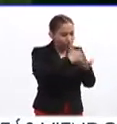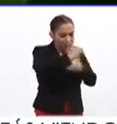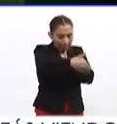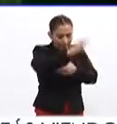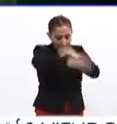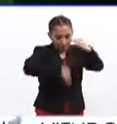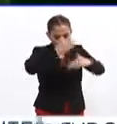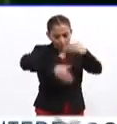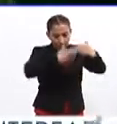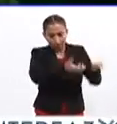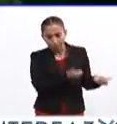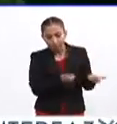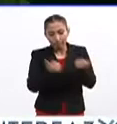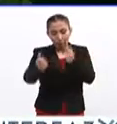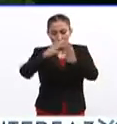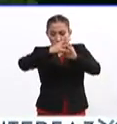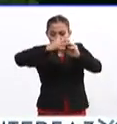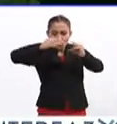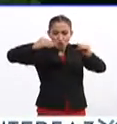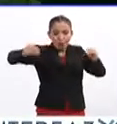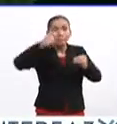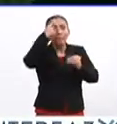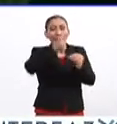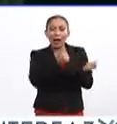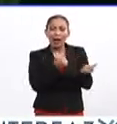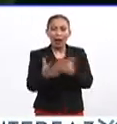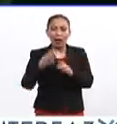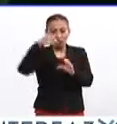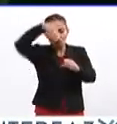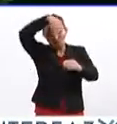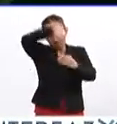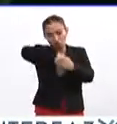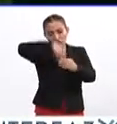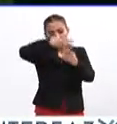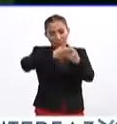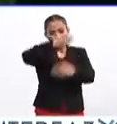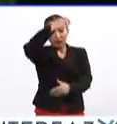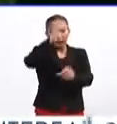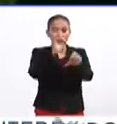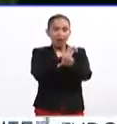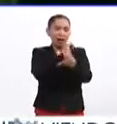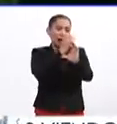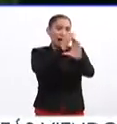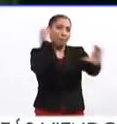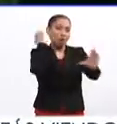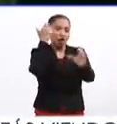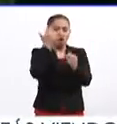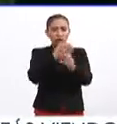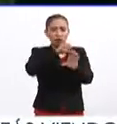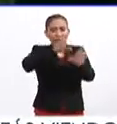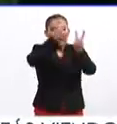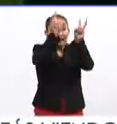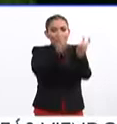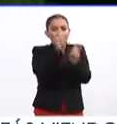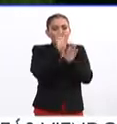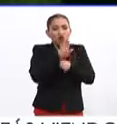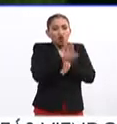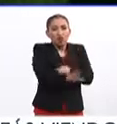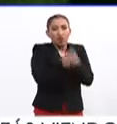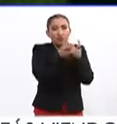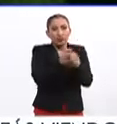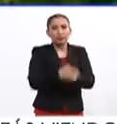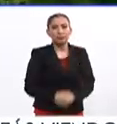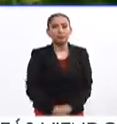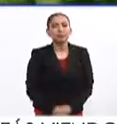empaquetar para que salgan como tipo conito para poderlos transportar en termos, en trailers llenos de hielo para que se mantengan